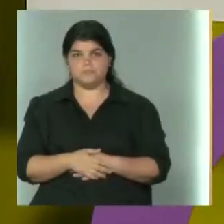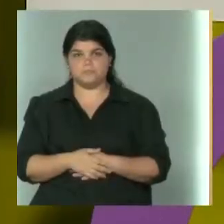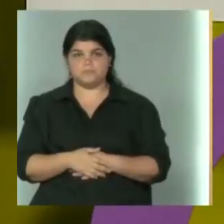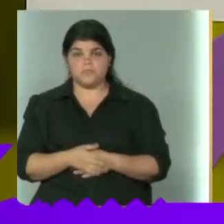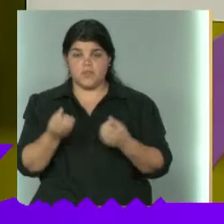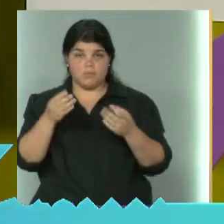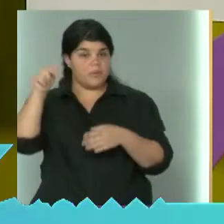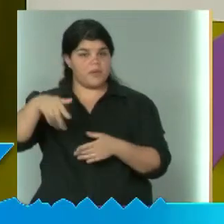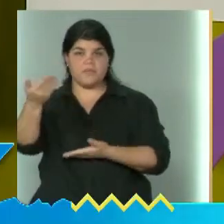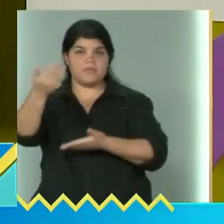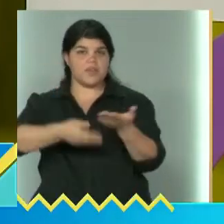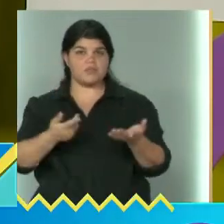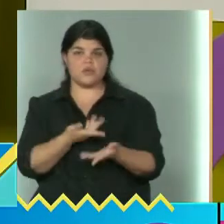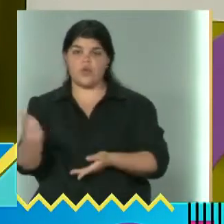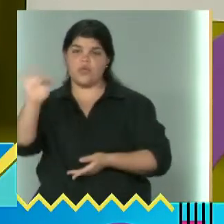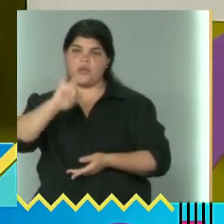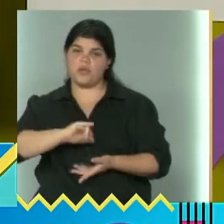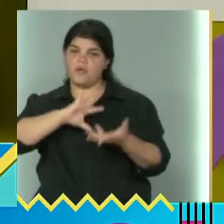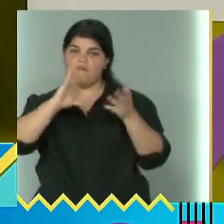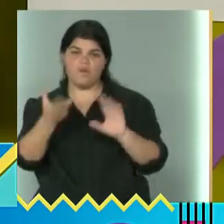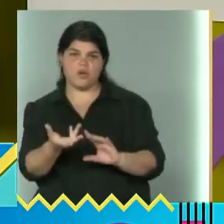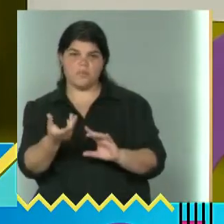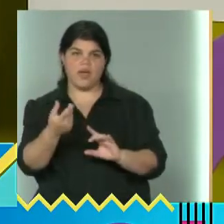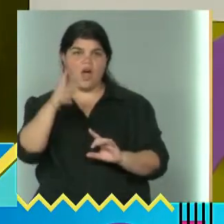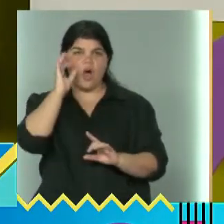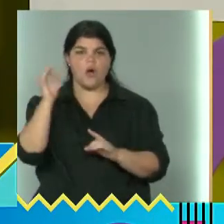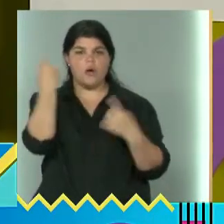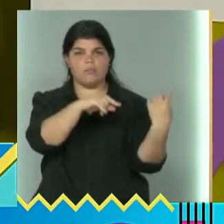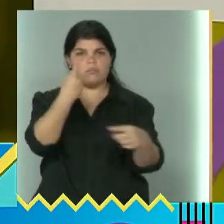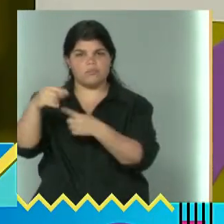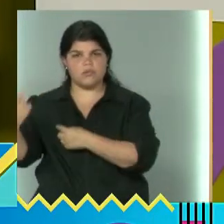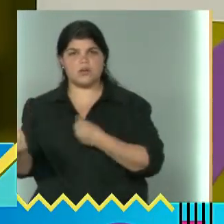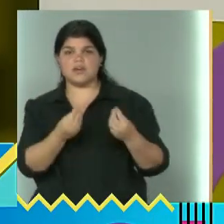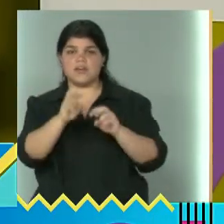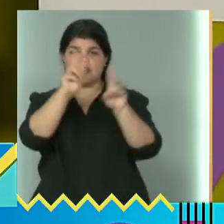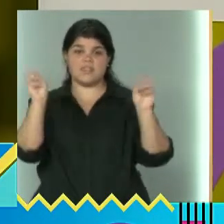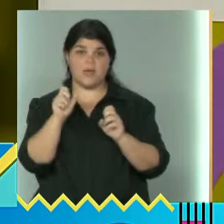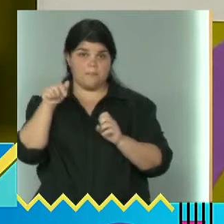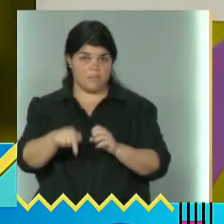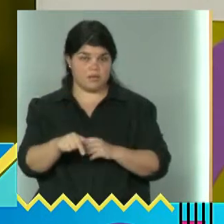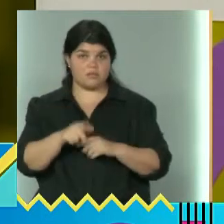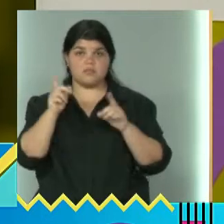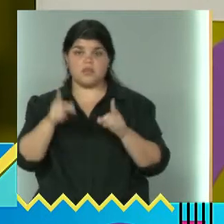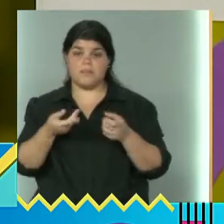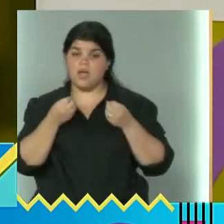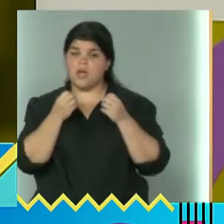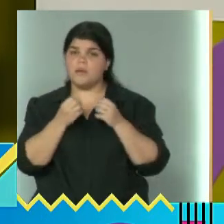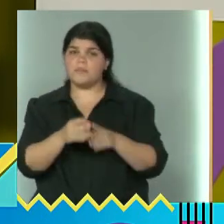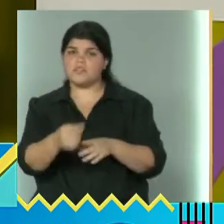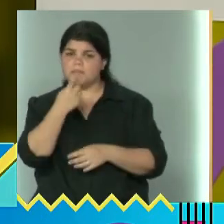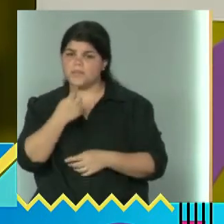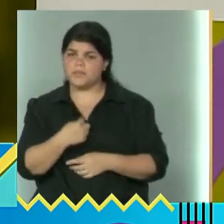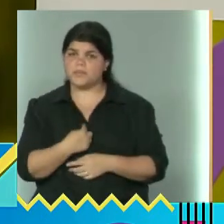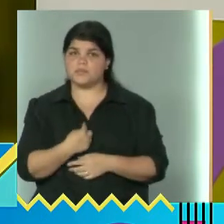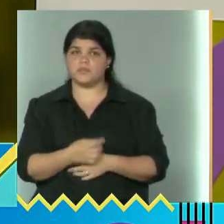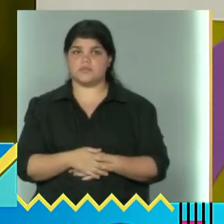En el clip de todos los días dándonos quizás distintas perspectivas en respecto a la temática y en función de eso empezar a preguntarnos algunas